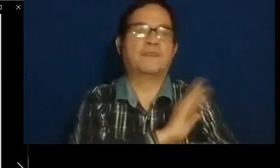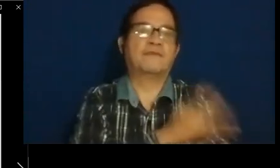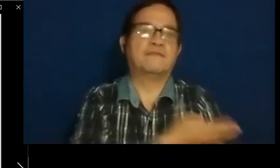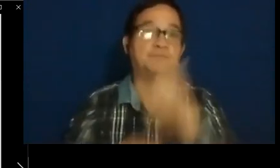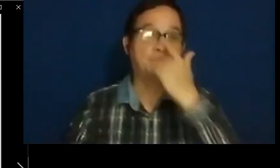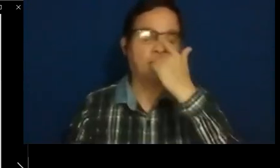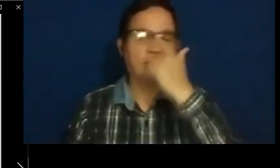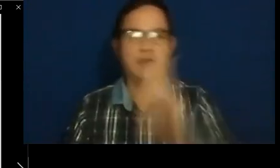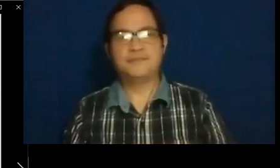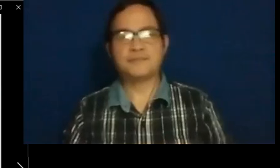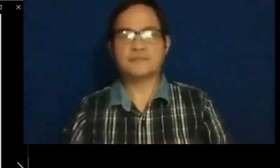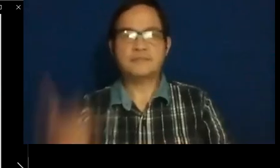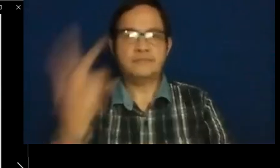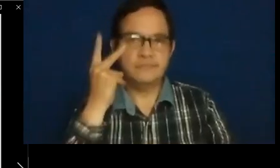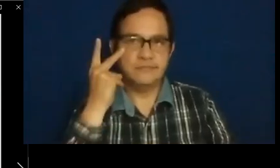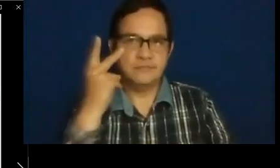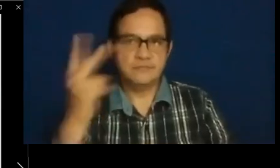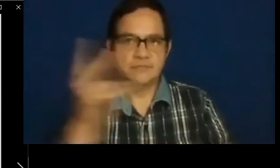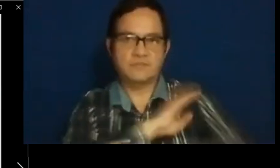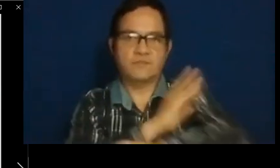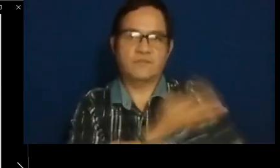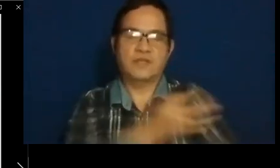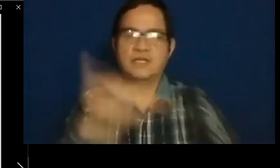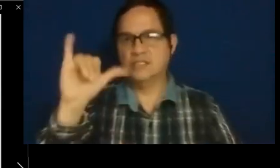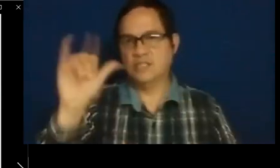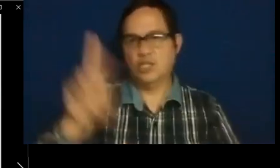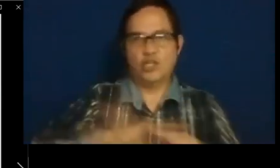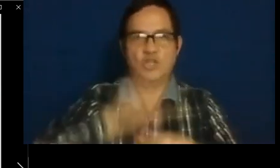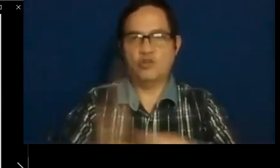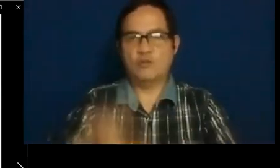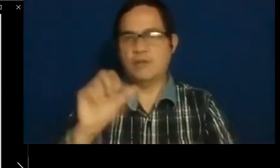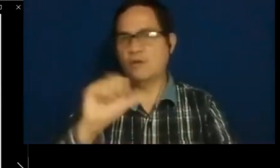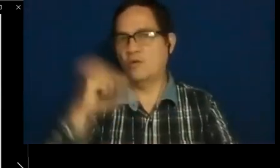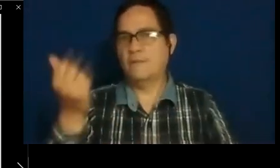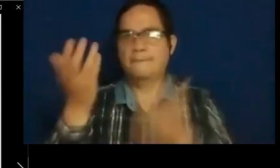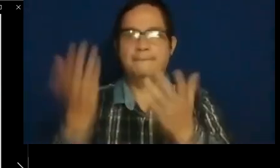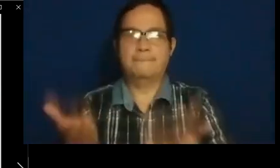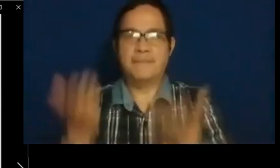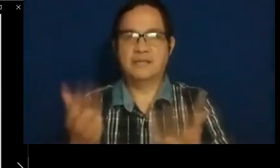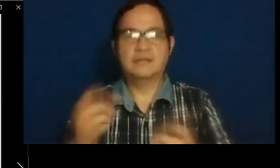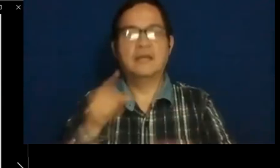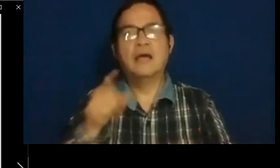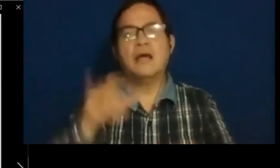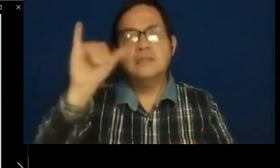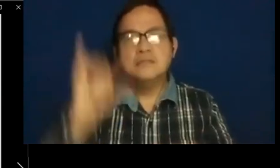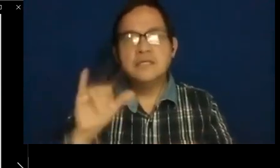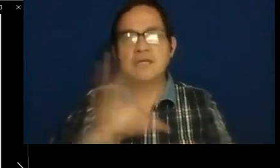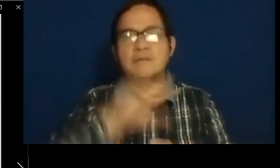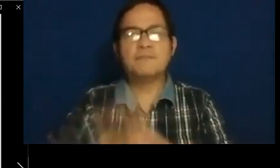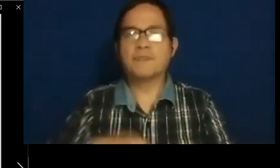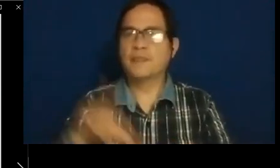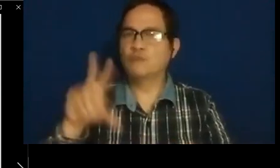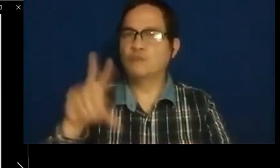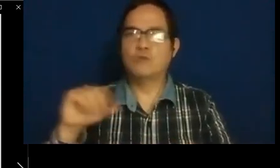situación. Tenemos dos fuerzas en Y, que sería la normal y el peso. Pero resulta que él en Y, este cuerpo en Y no se